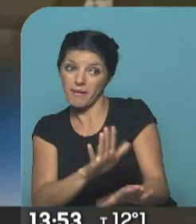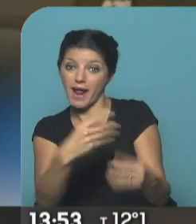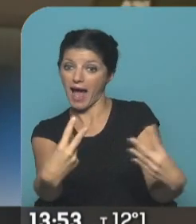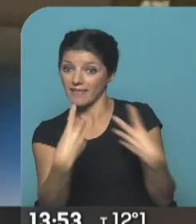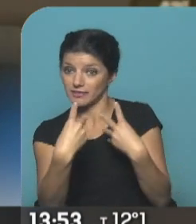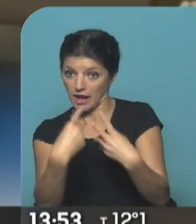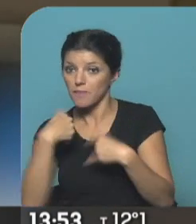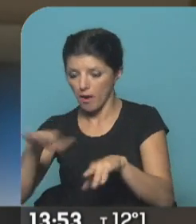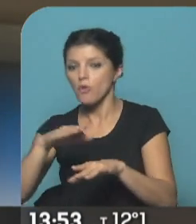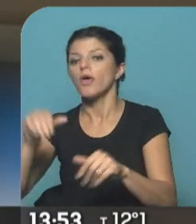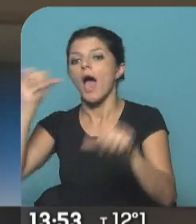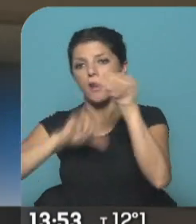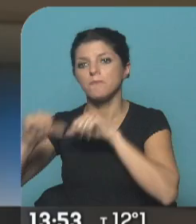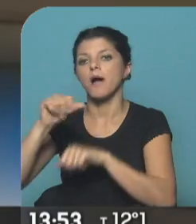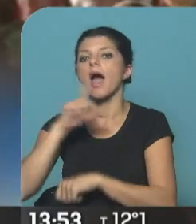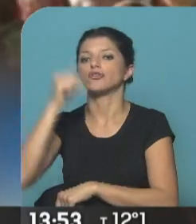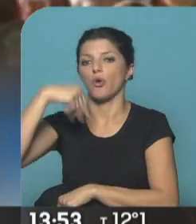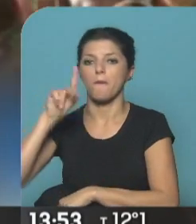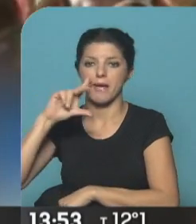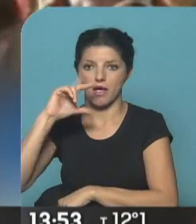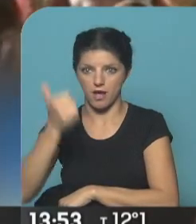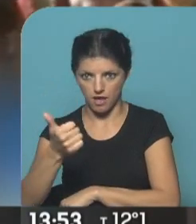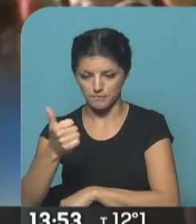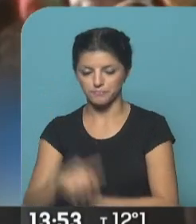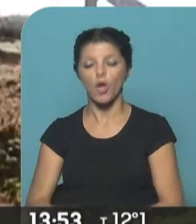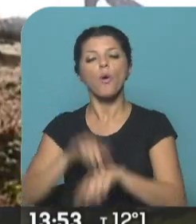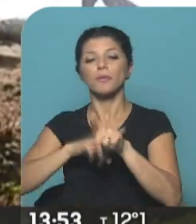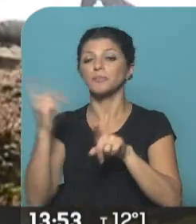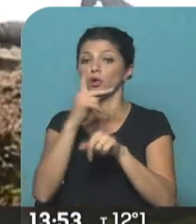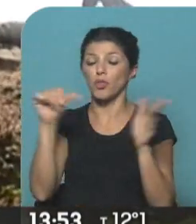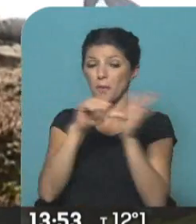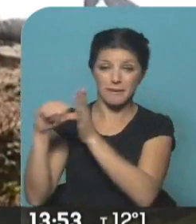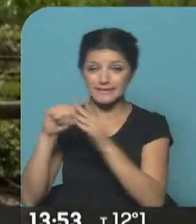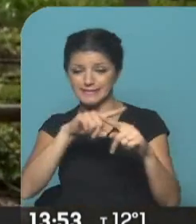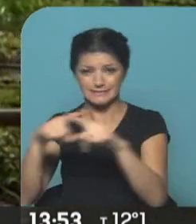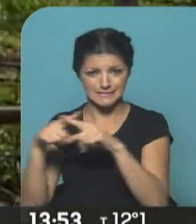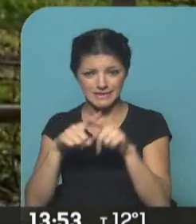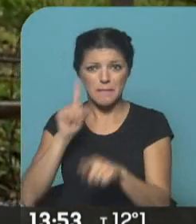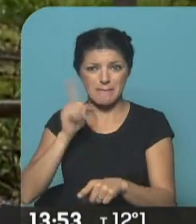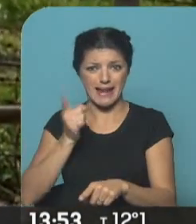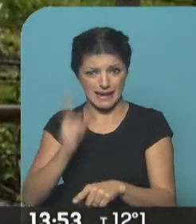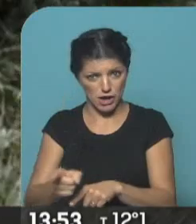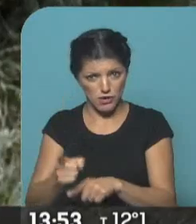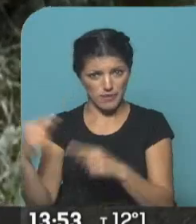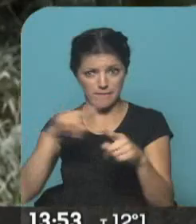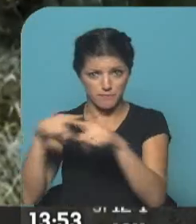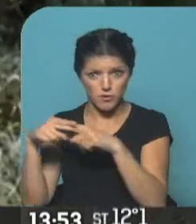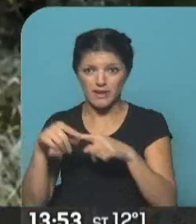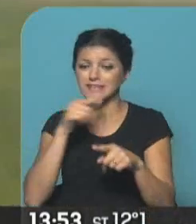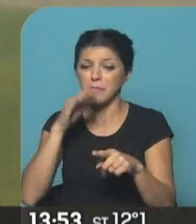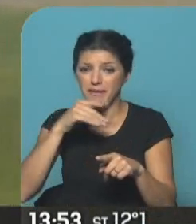armas convencionales. Esto mantiene a ambos países en un inestable y peligroso equilibrio siempre a punto de